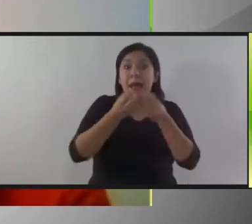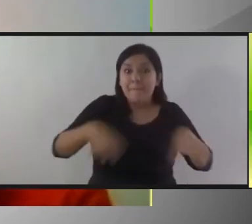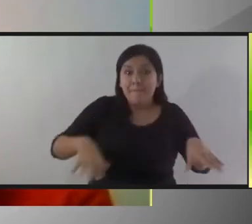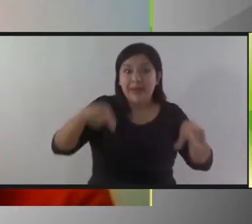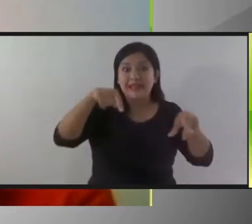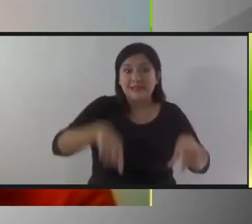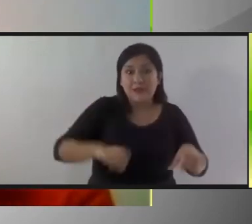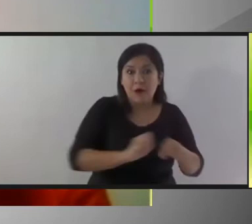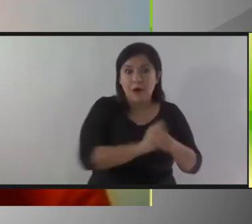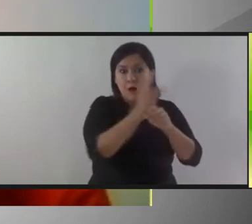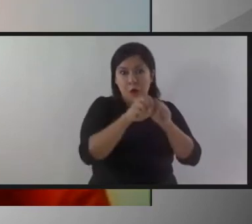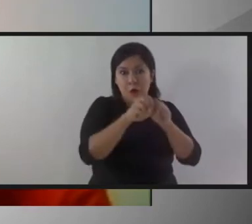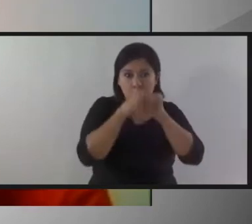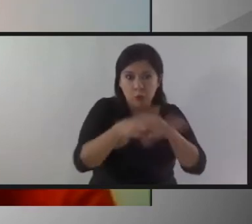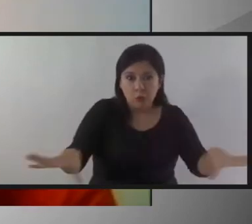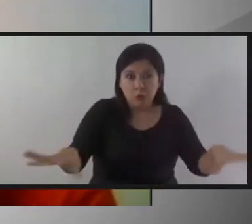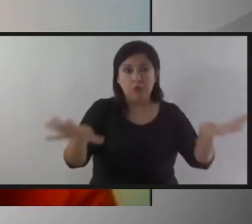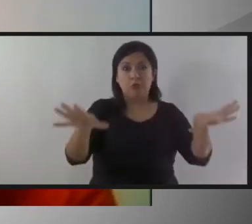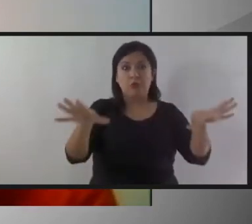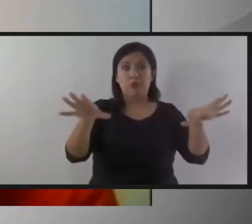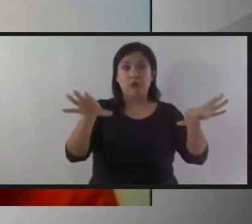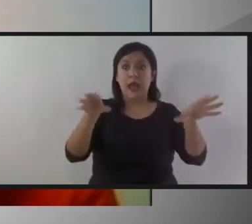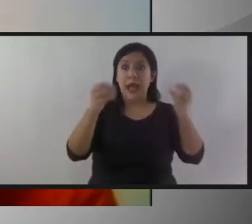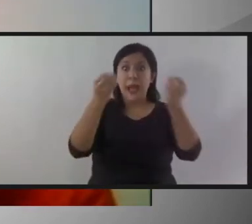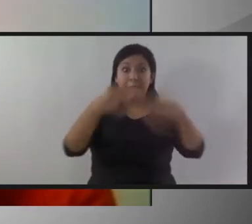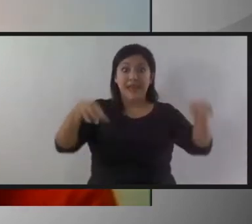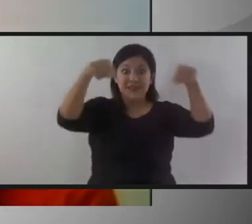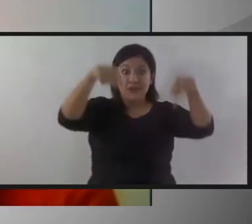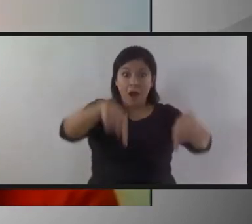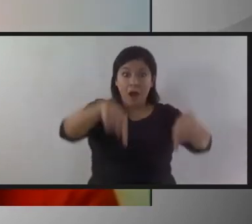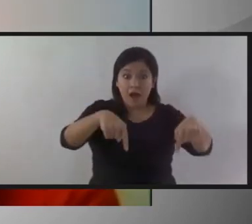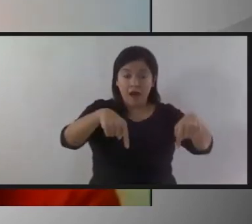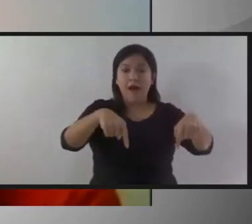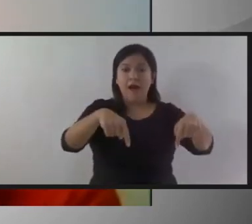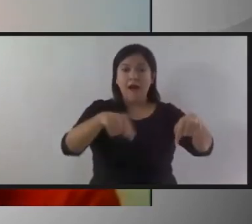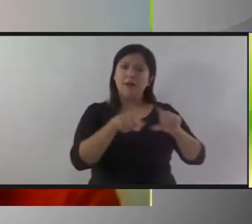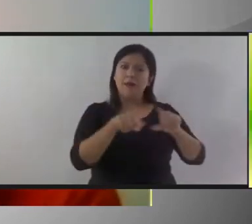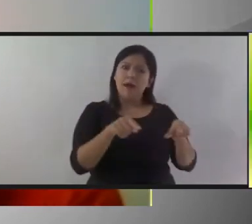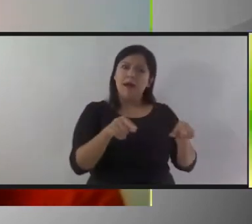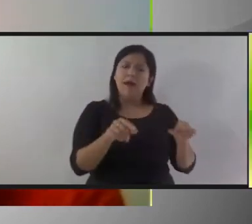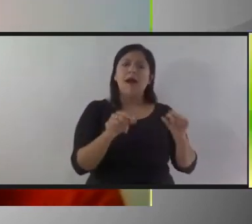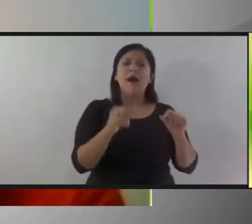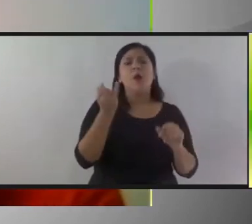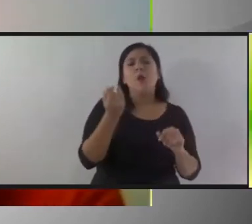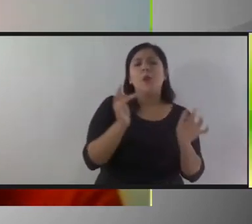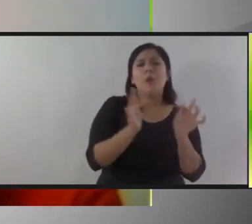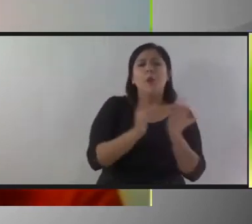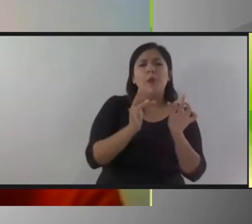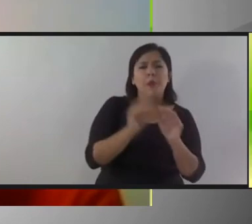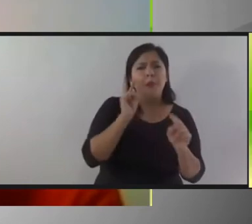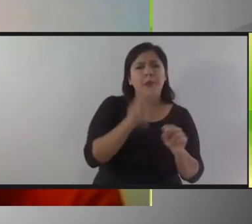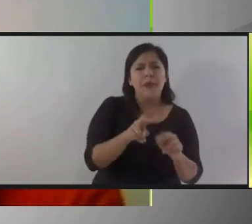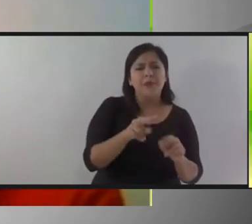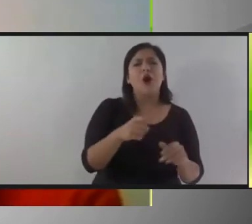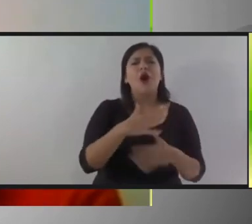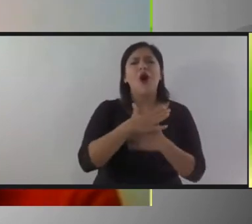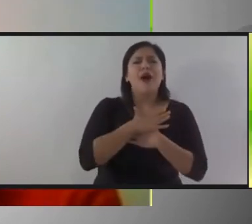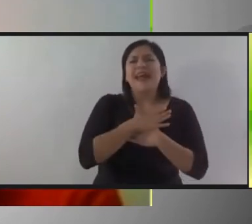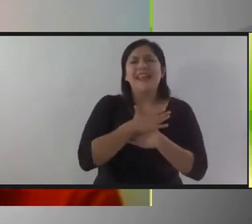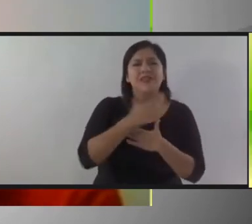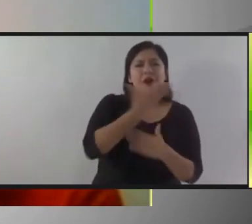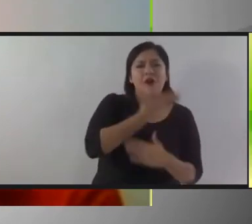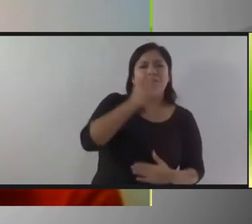local de la pandemia de COVID-19, el artículo titulado Querido Foucault, te escribo desde el gran